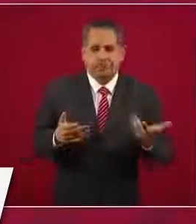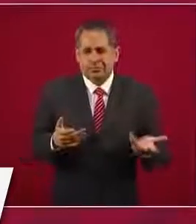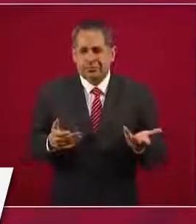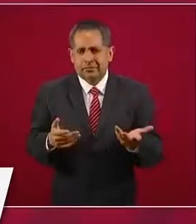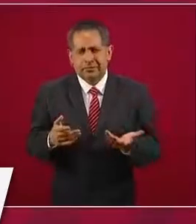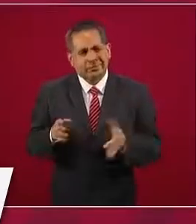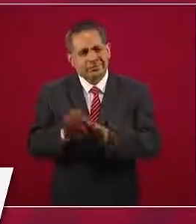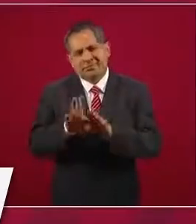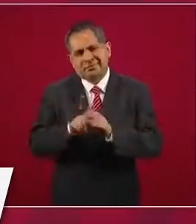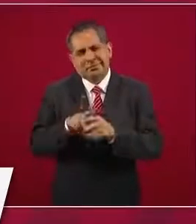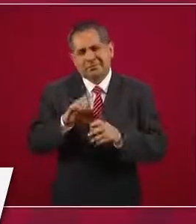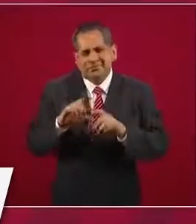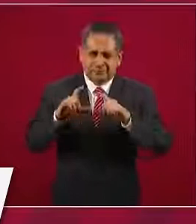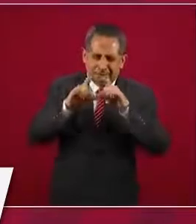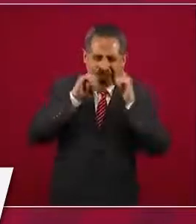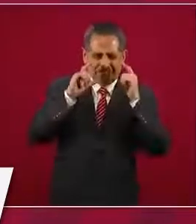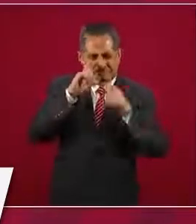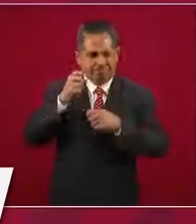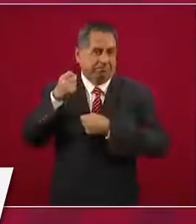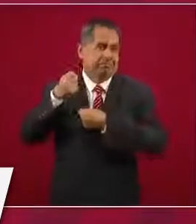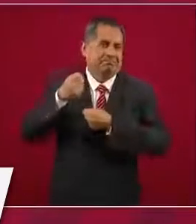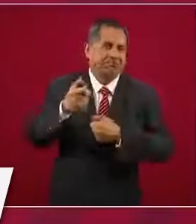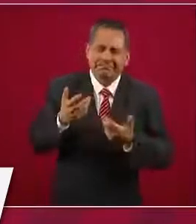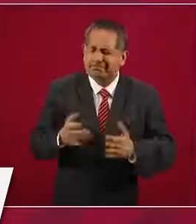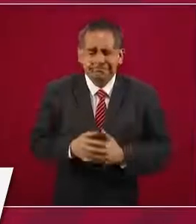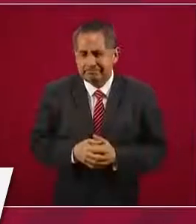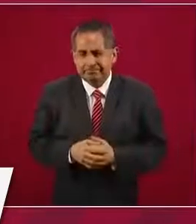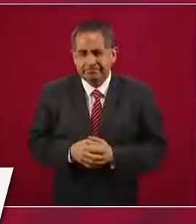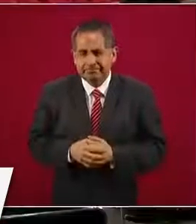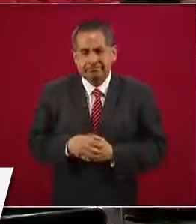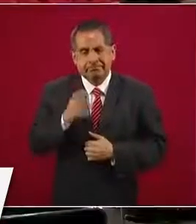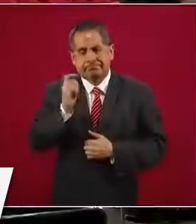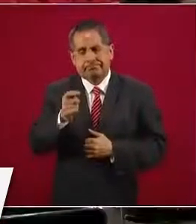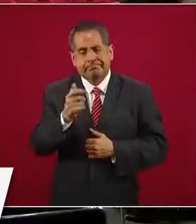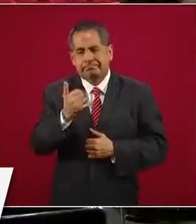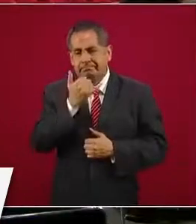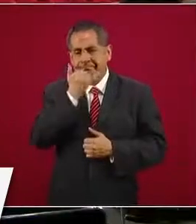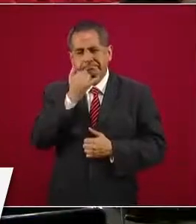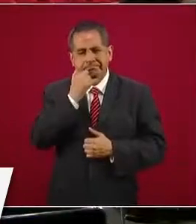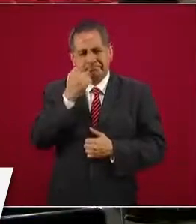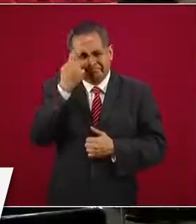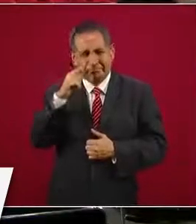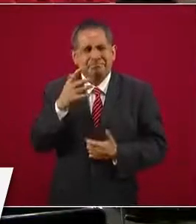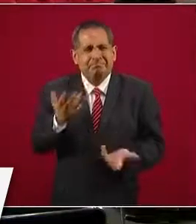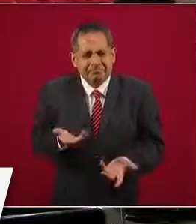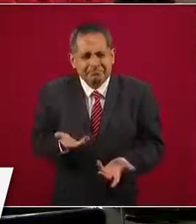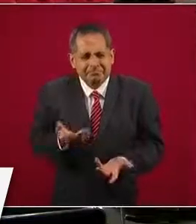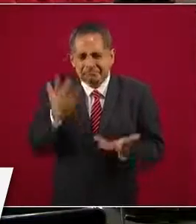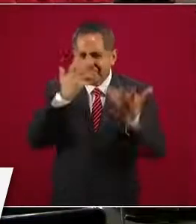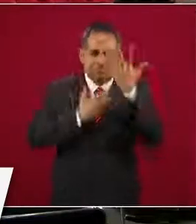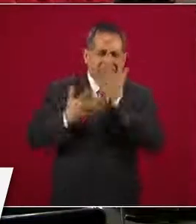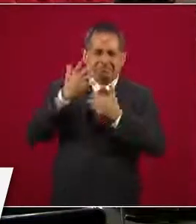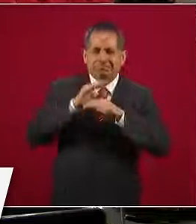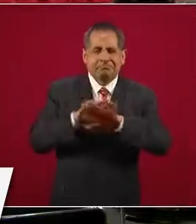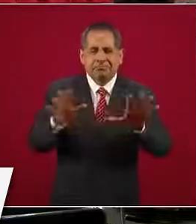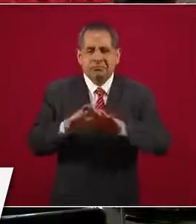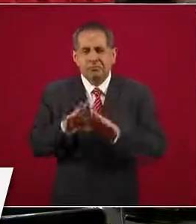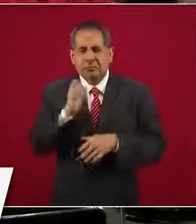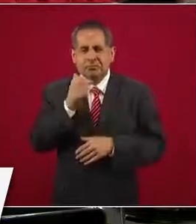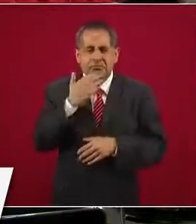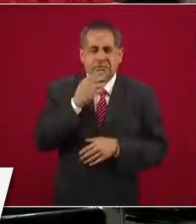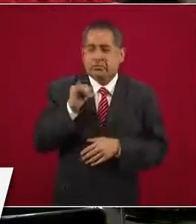bandera pensarlo así es una distracción es una confusión no se trata de